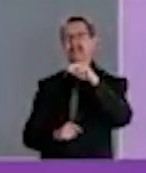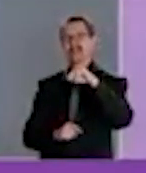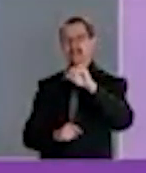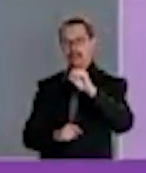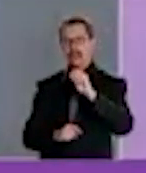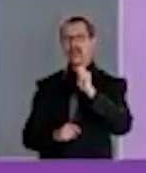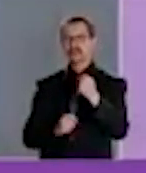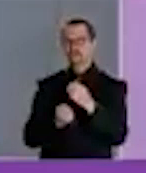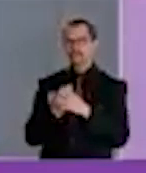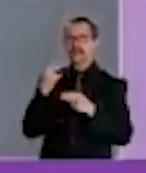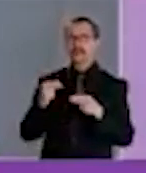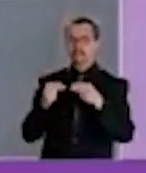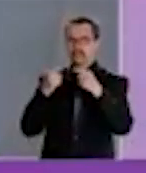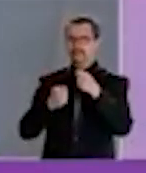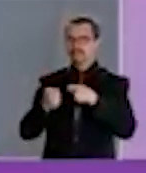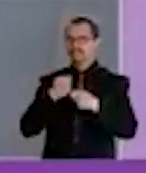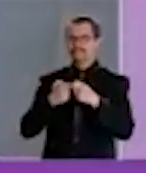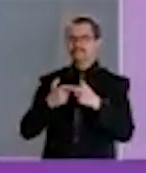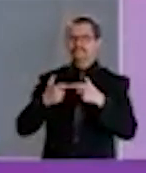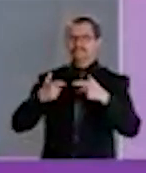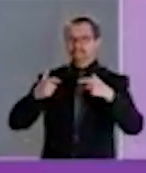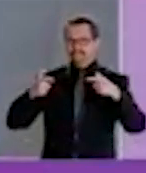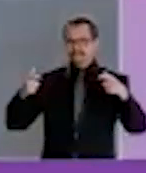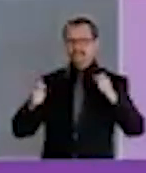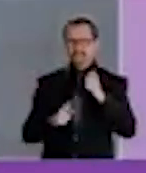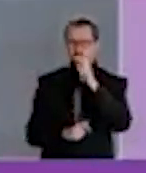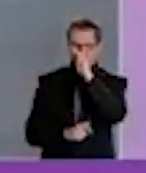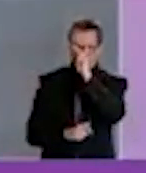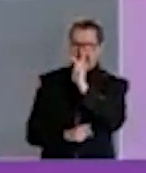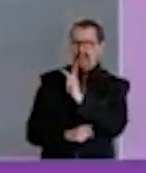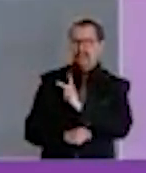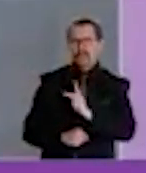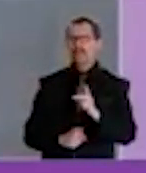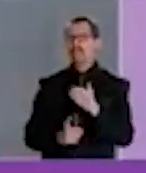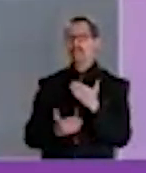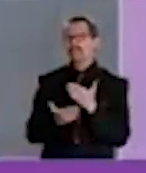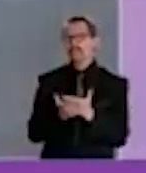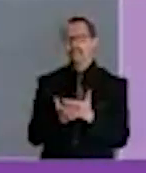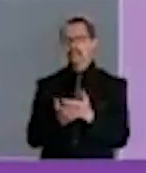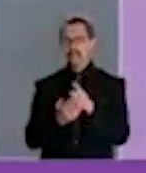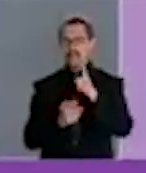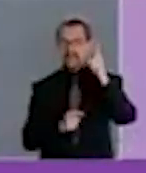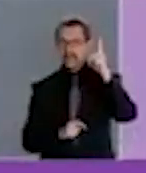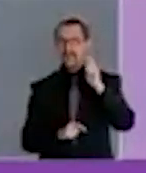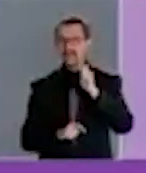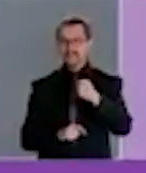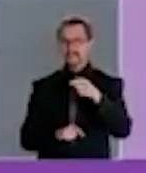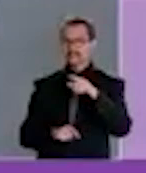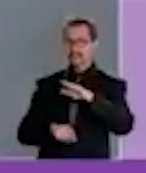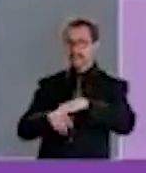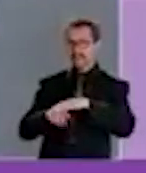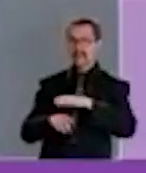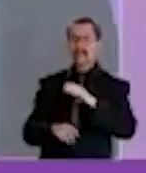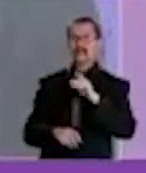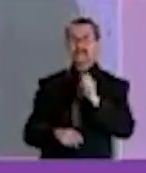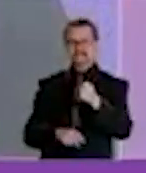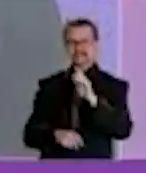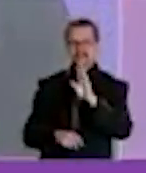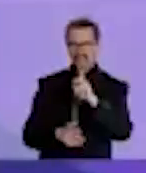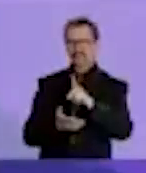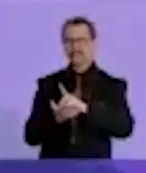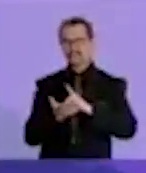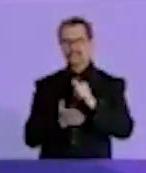concreta que piensa usted tomar para controlar específicamente el crecimiento de la producción y tráfico de opioides en mexico